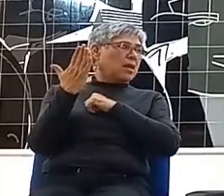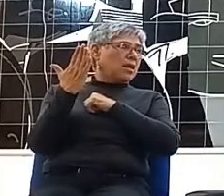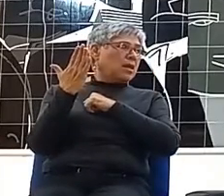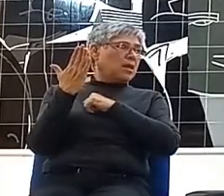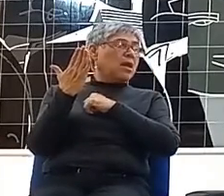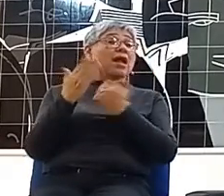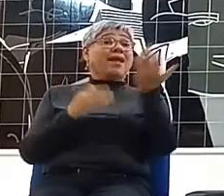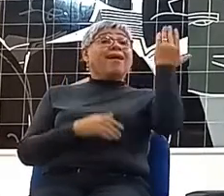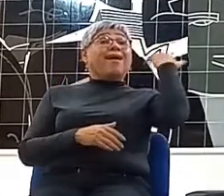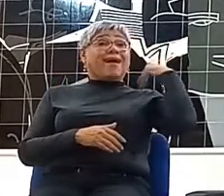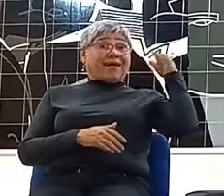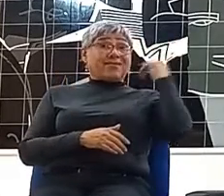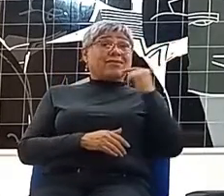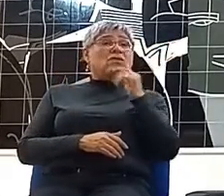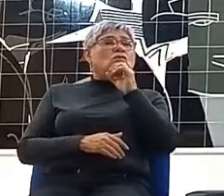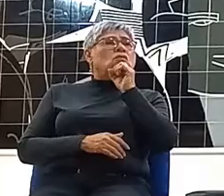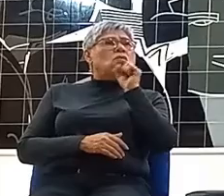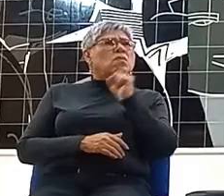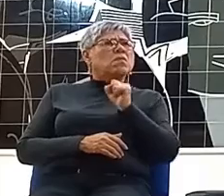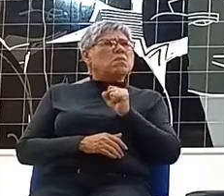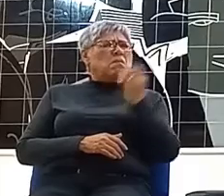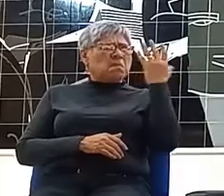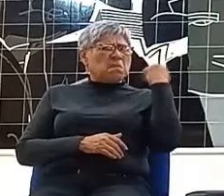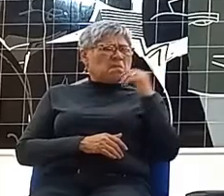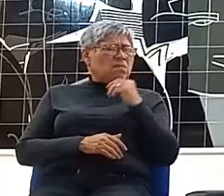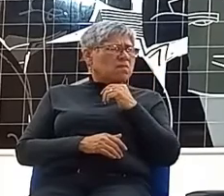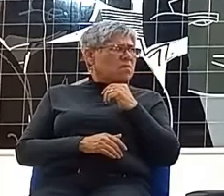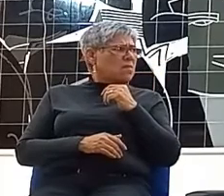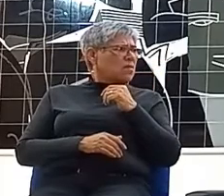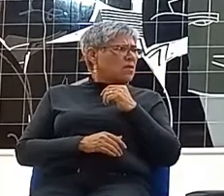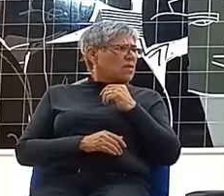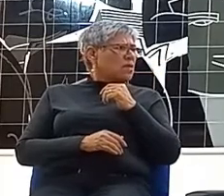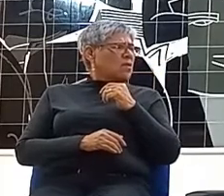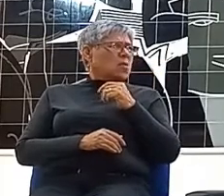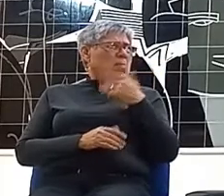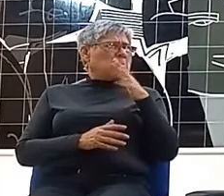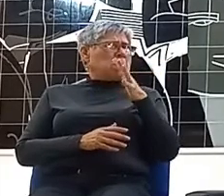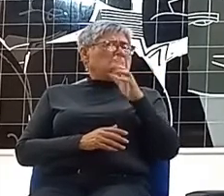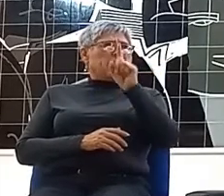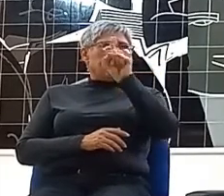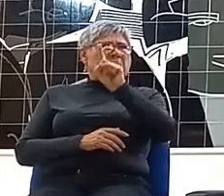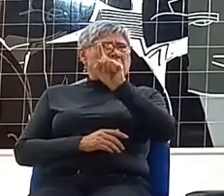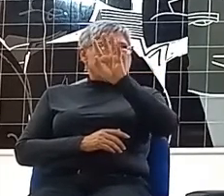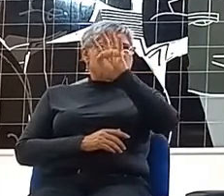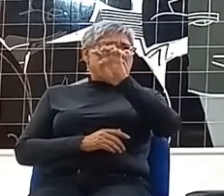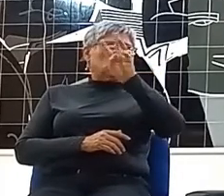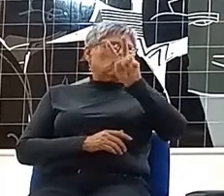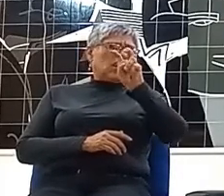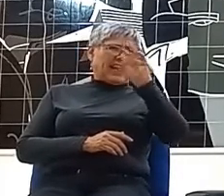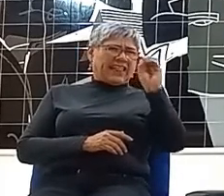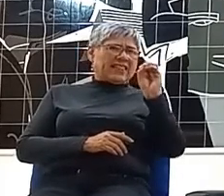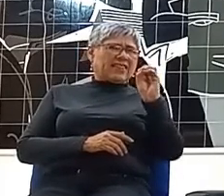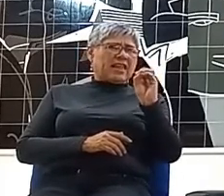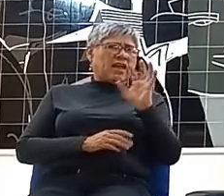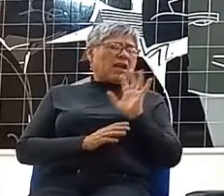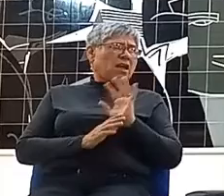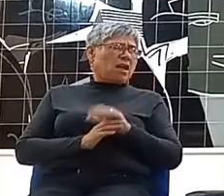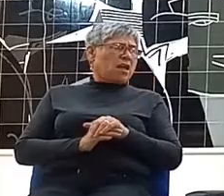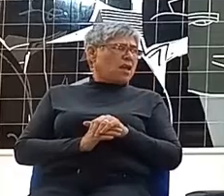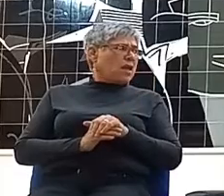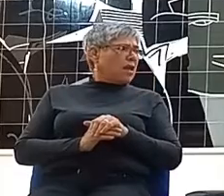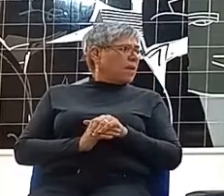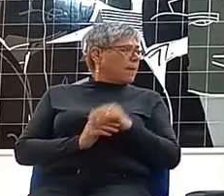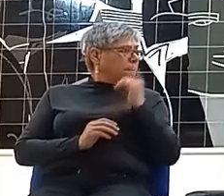Había un señor mayor, bueno, yo era muy niño, estoy hablando de 1970, don